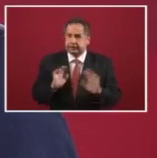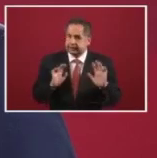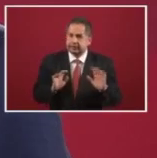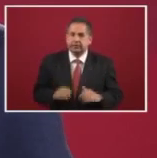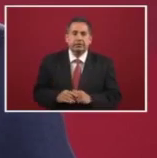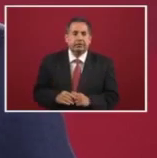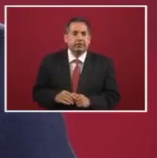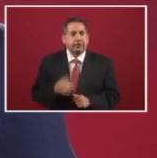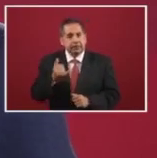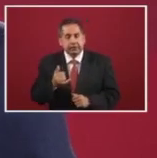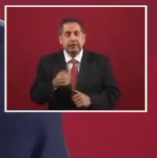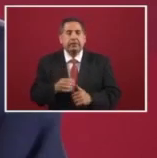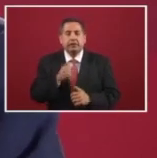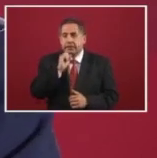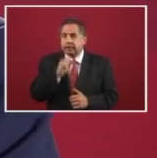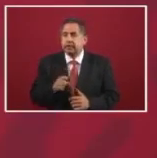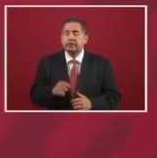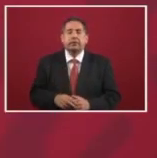y